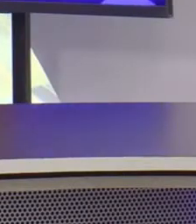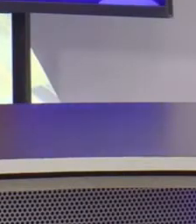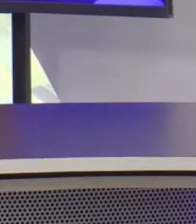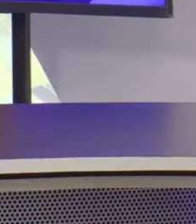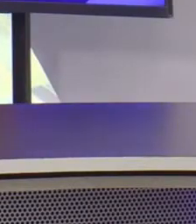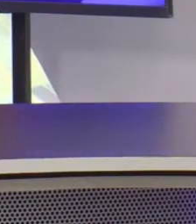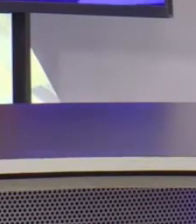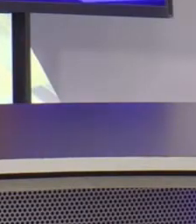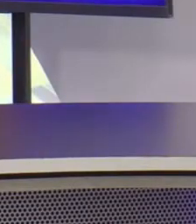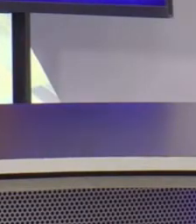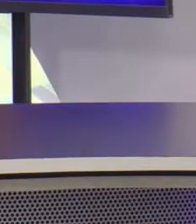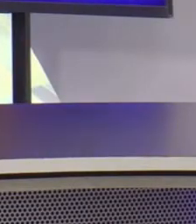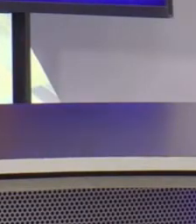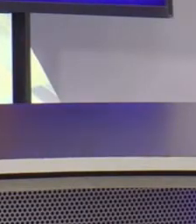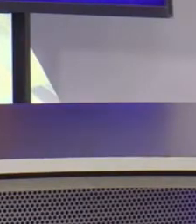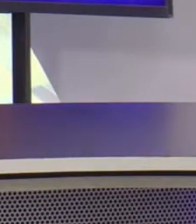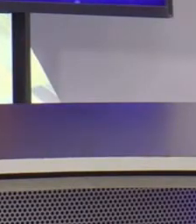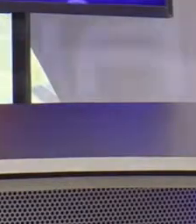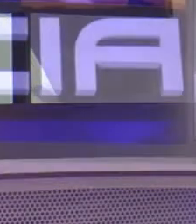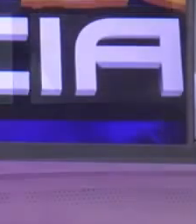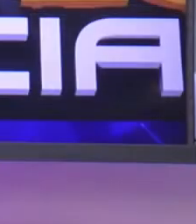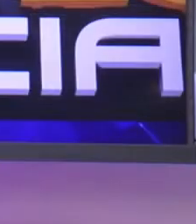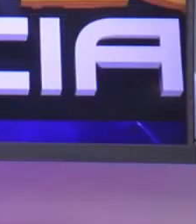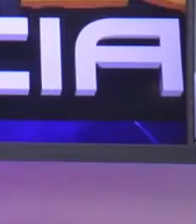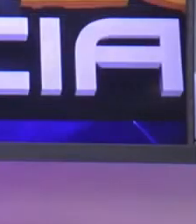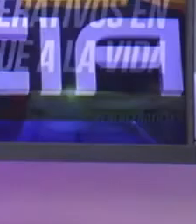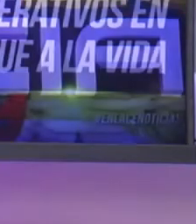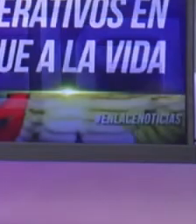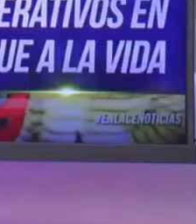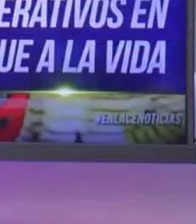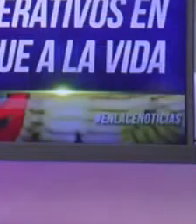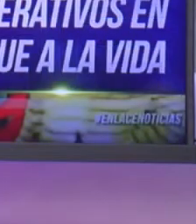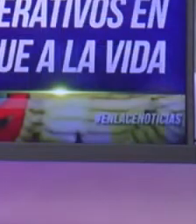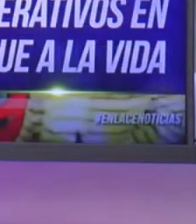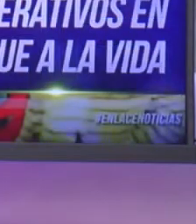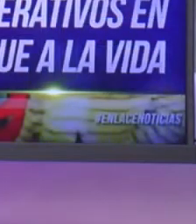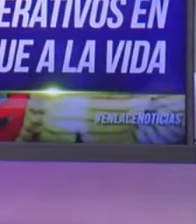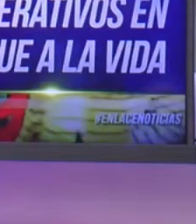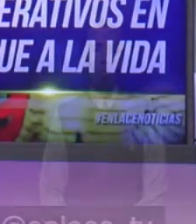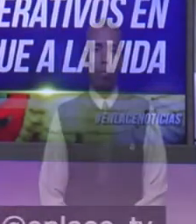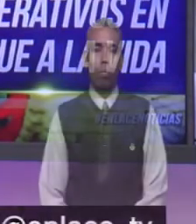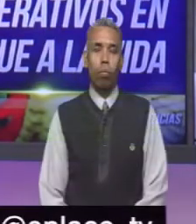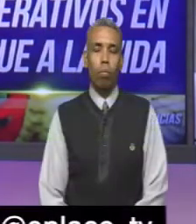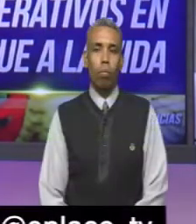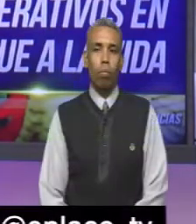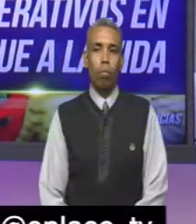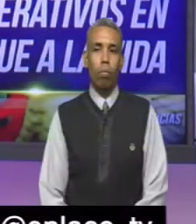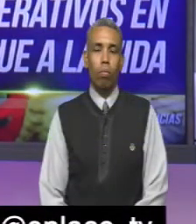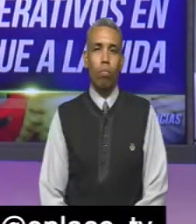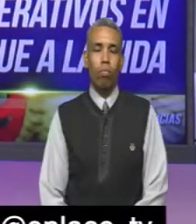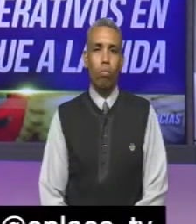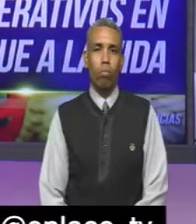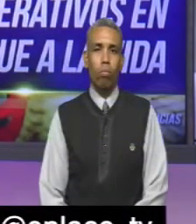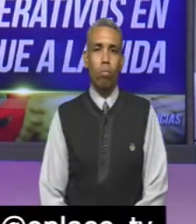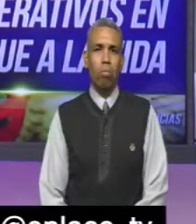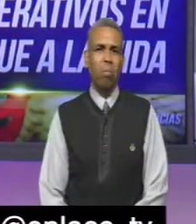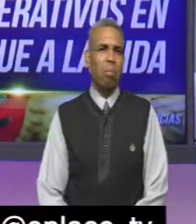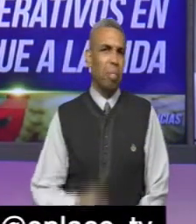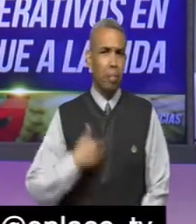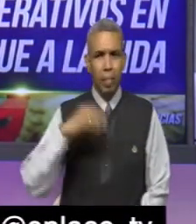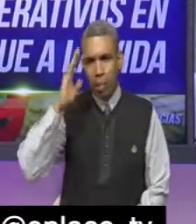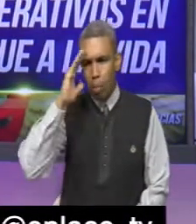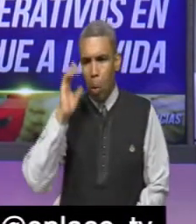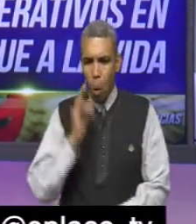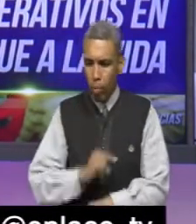Continuamos con más información en Enlace Noticias. Las autoridades de salud, el gobierno y la policía realizaron operativos para controlar la venta